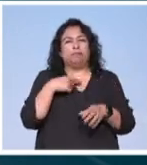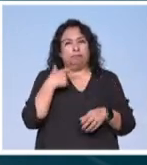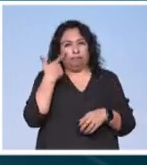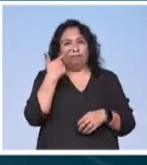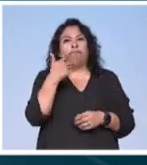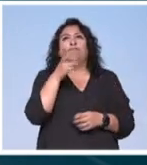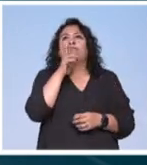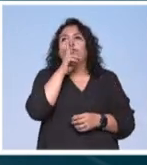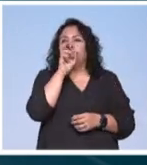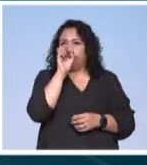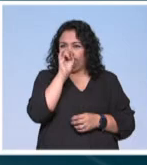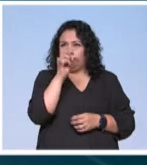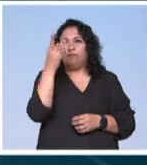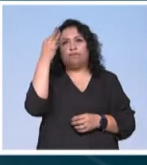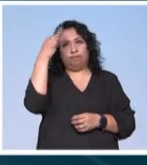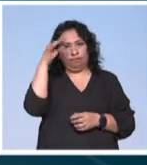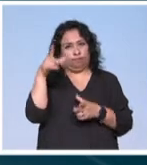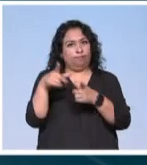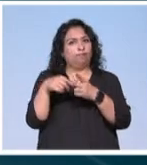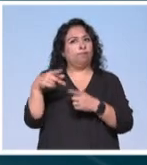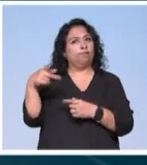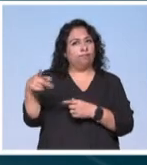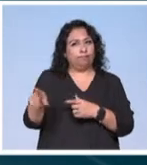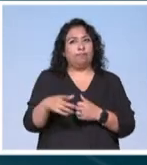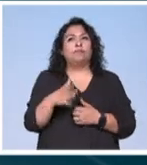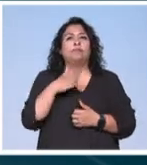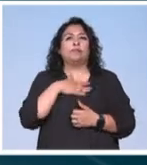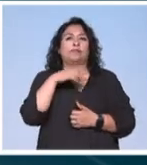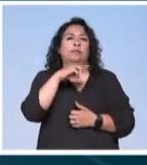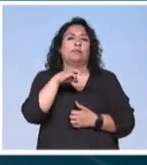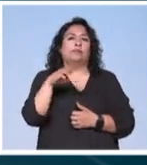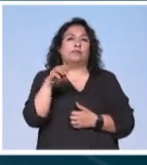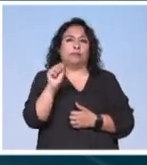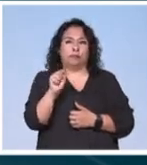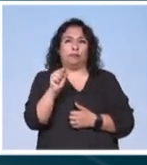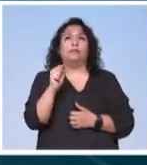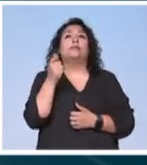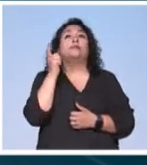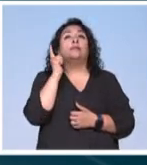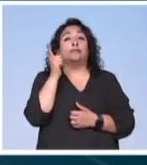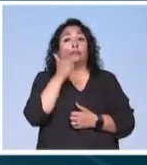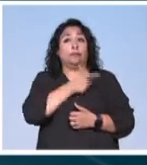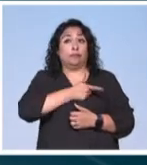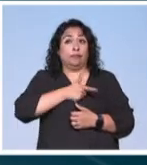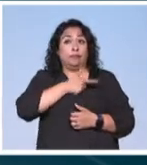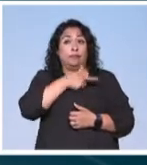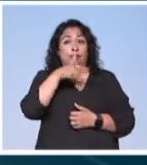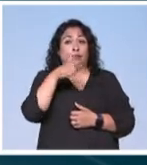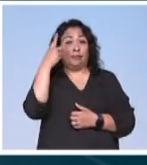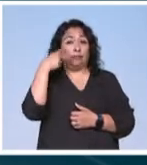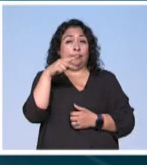la preocupación y la filosofía japonesa. Yo soy Miri Murasaki y espero hayan disfrutado